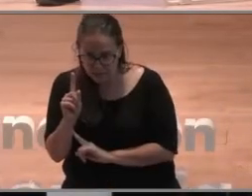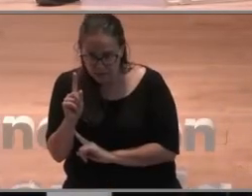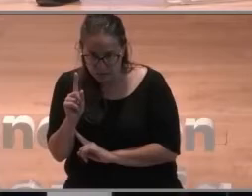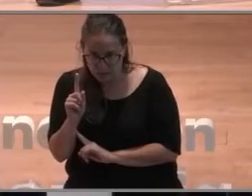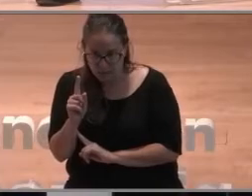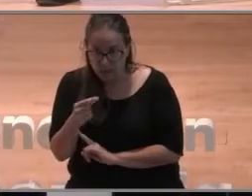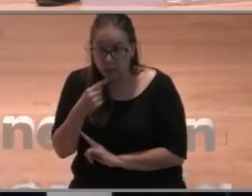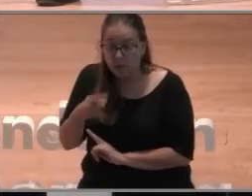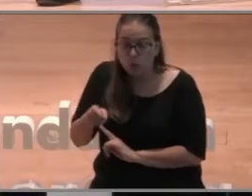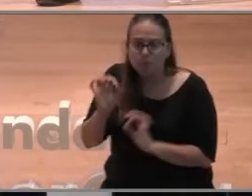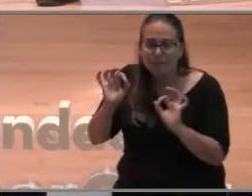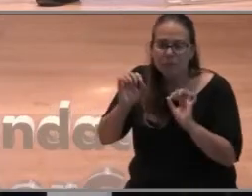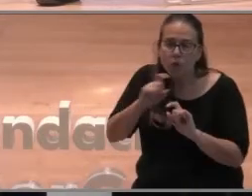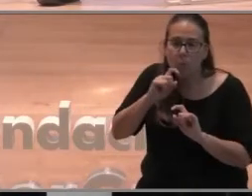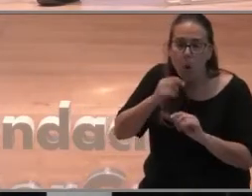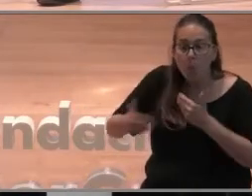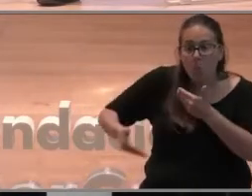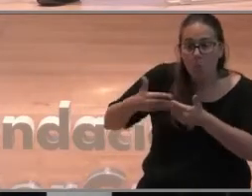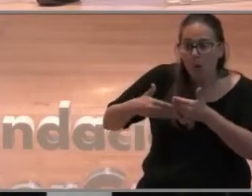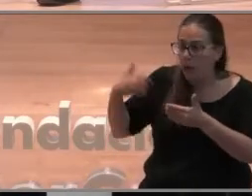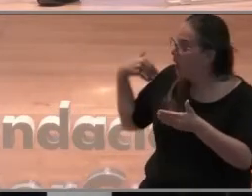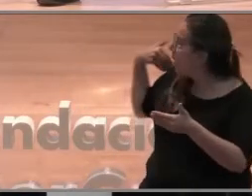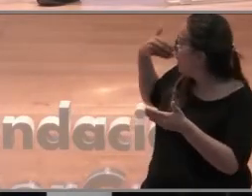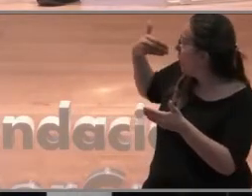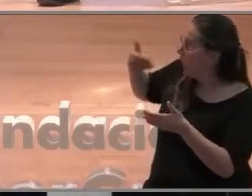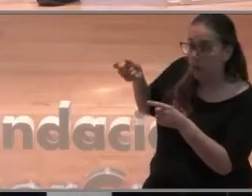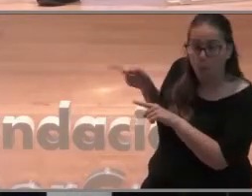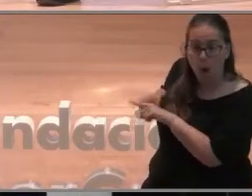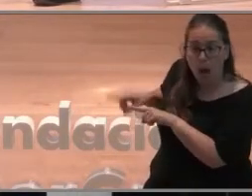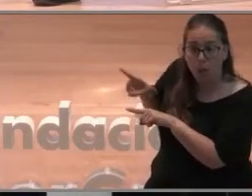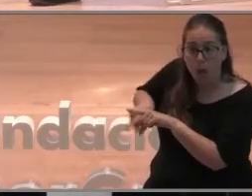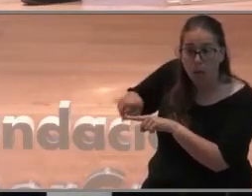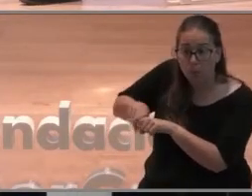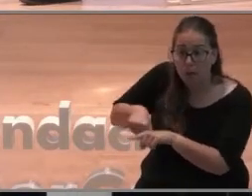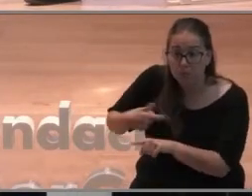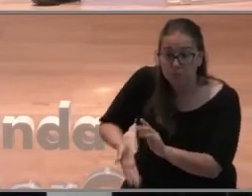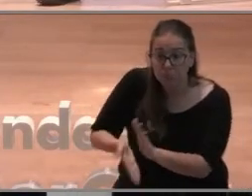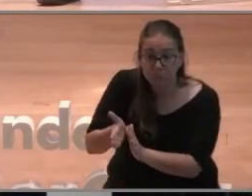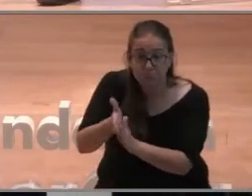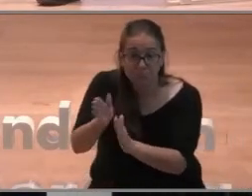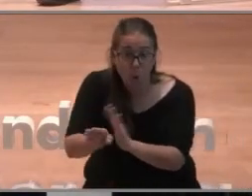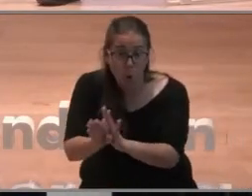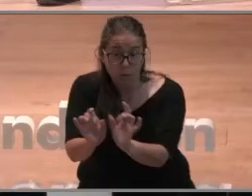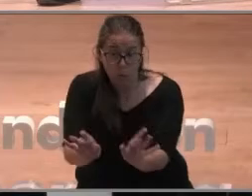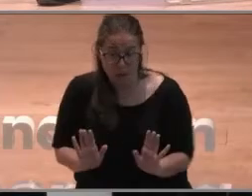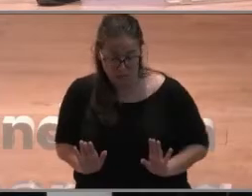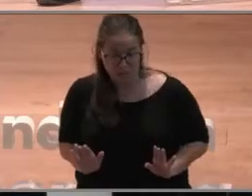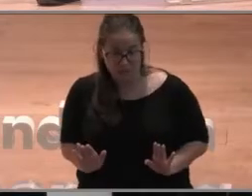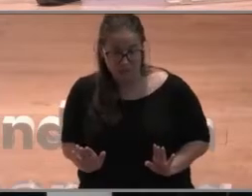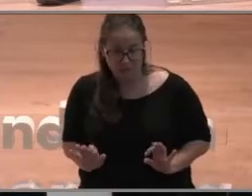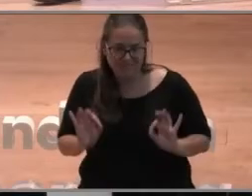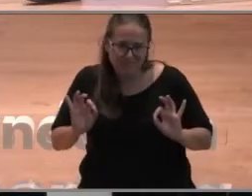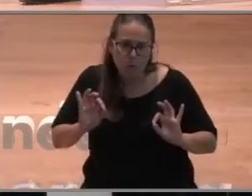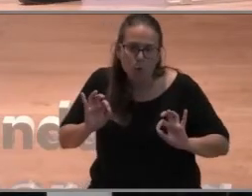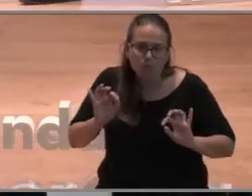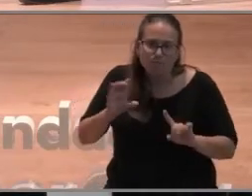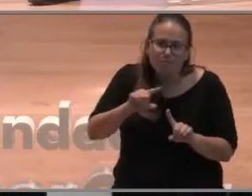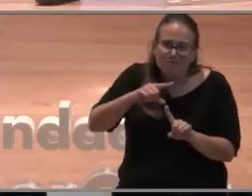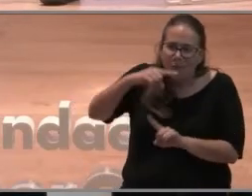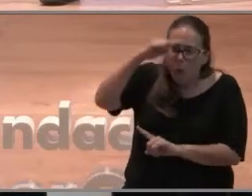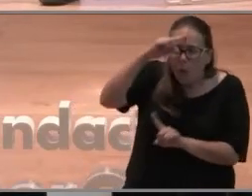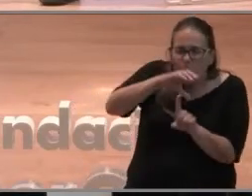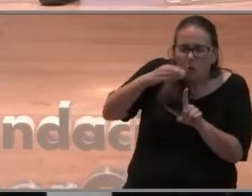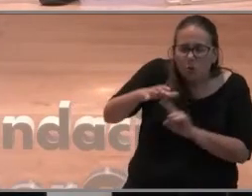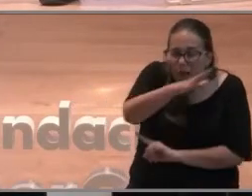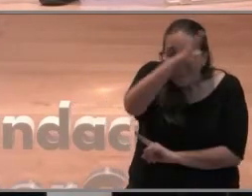inercias que yo entiendo que la gestión también, la cultura del calor le cuesta, porque te vas adaptando y